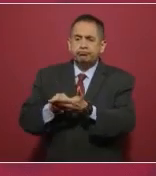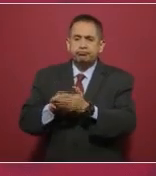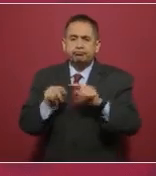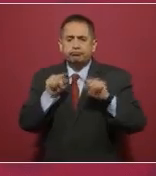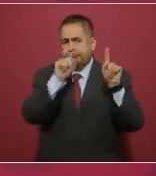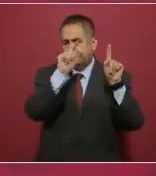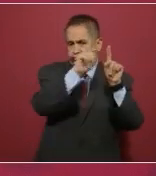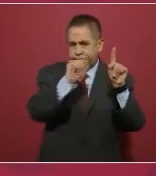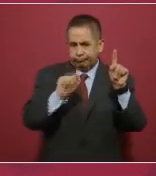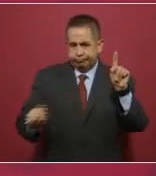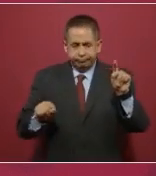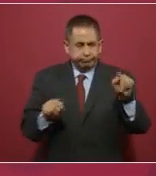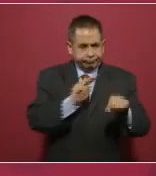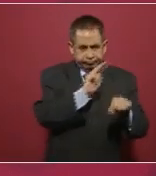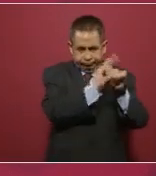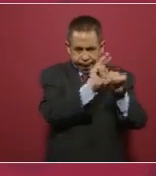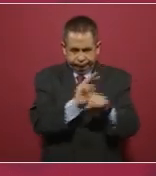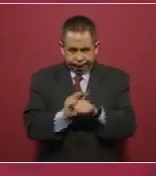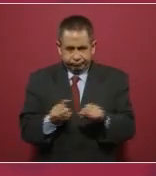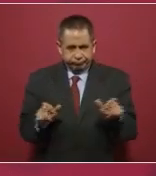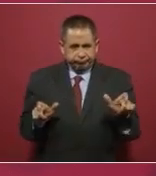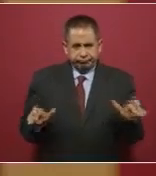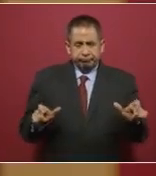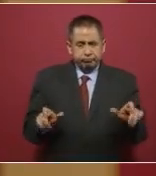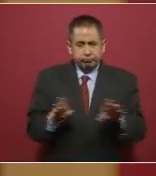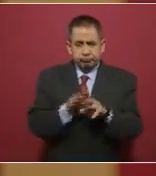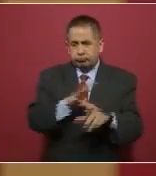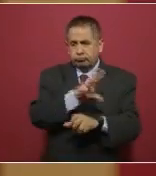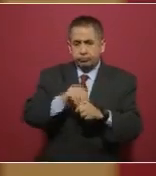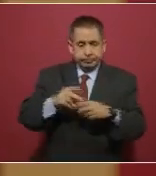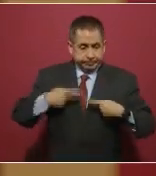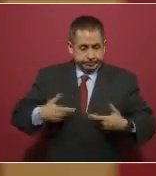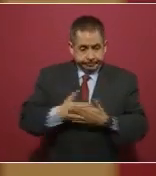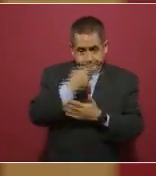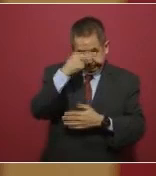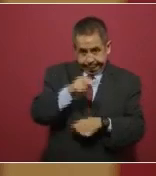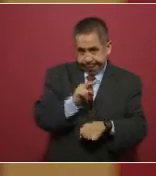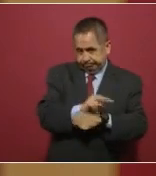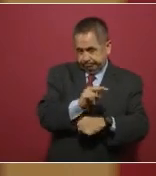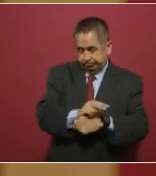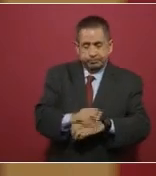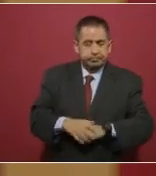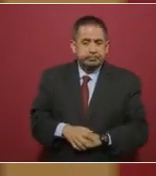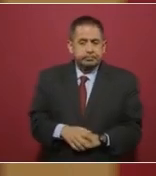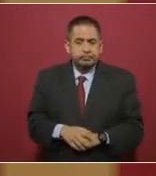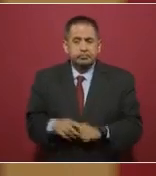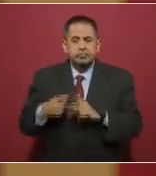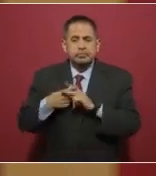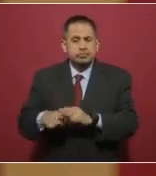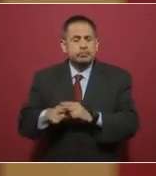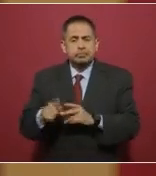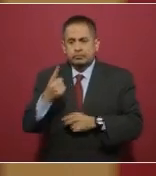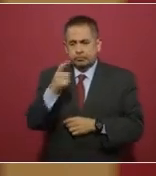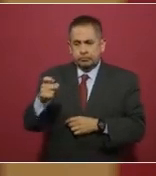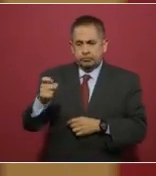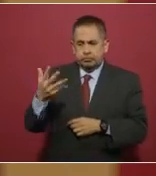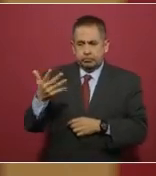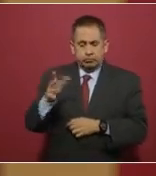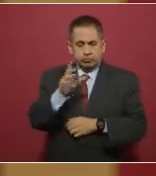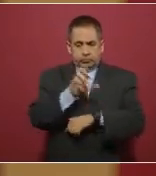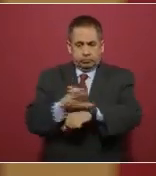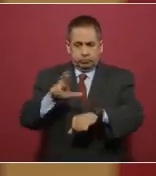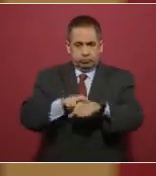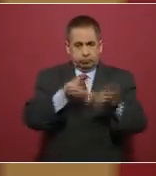y proteger a los mexicanos. Vamos a comenzar con 150